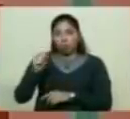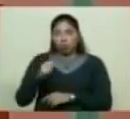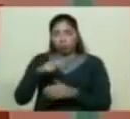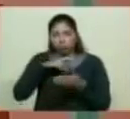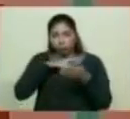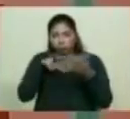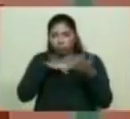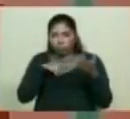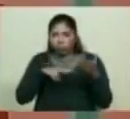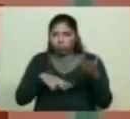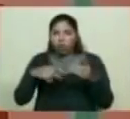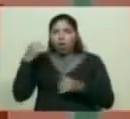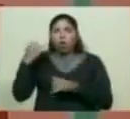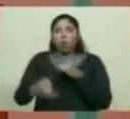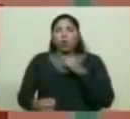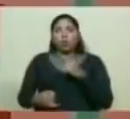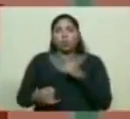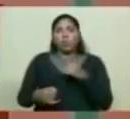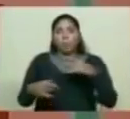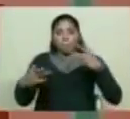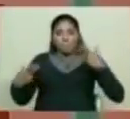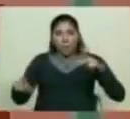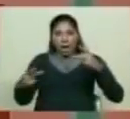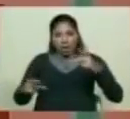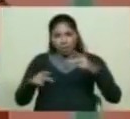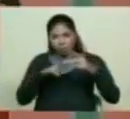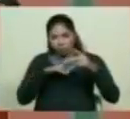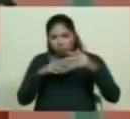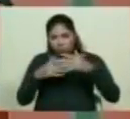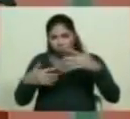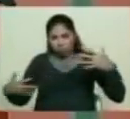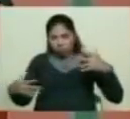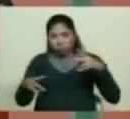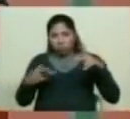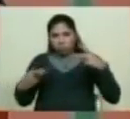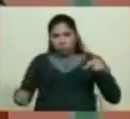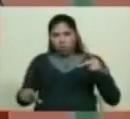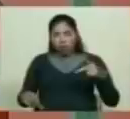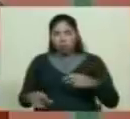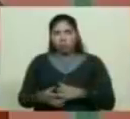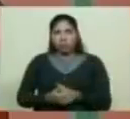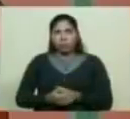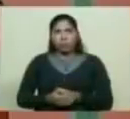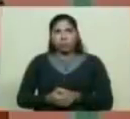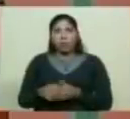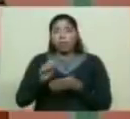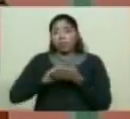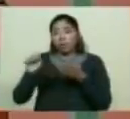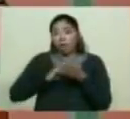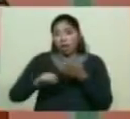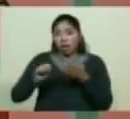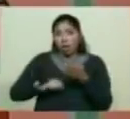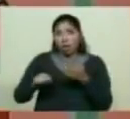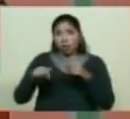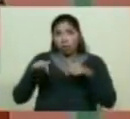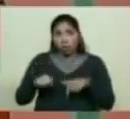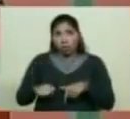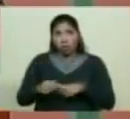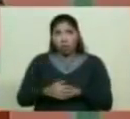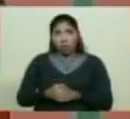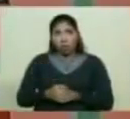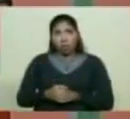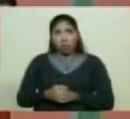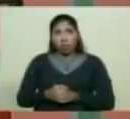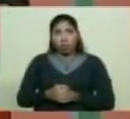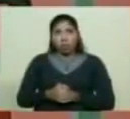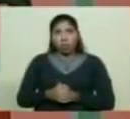el último párrafo de un conjunto de cartas que el libertador simón bolívar escribió desde aquí tal vez deshacer